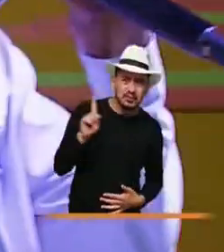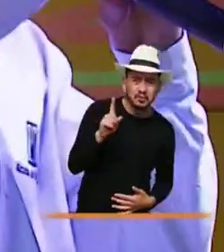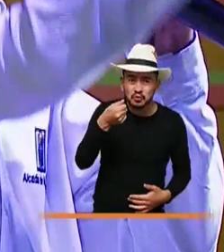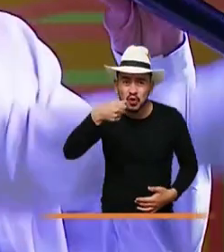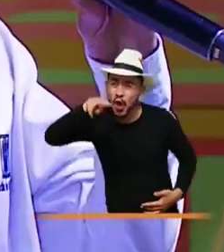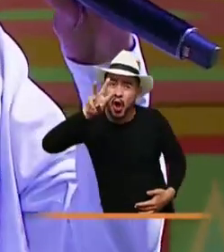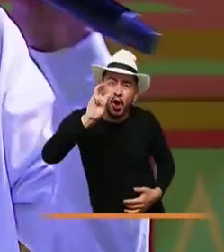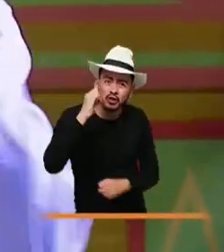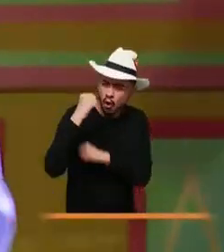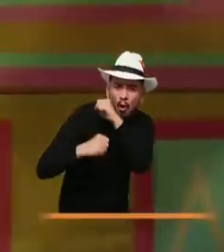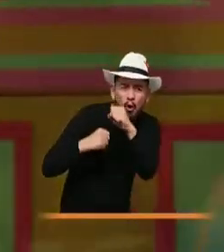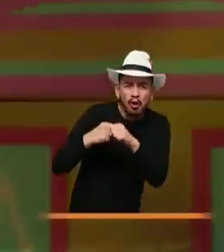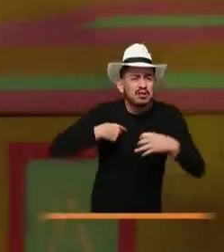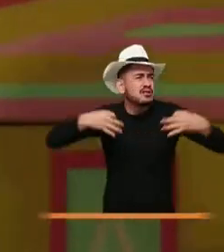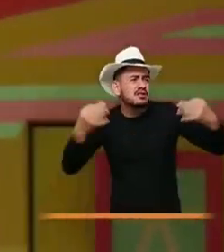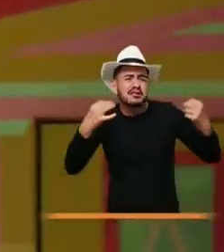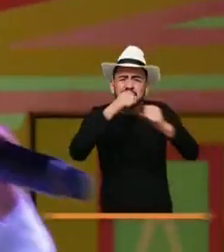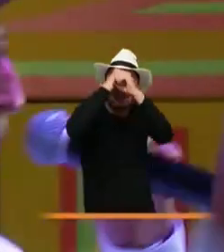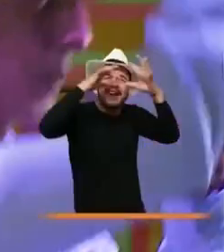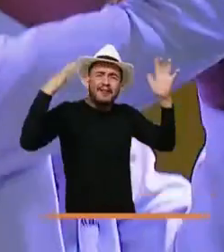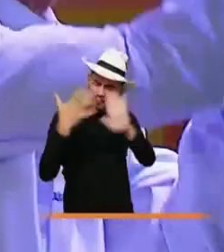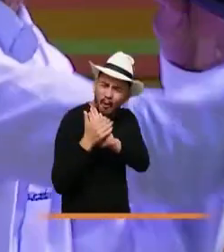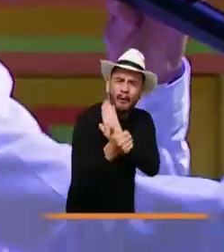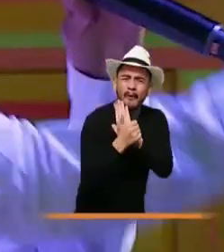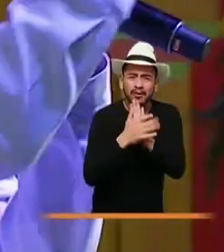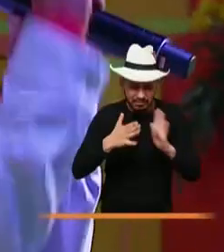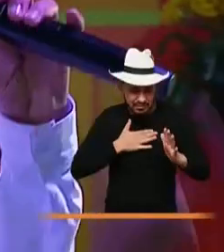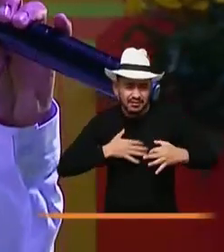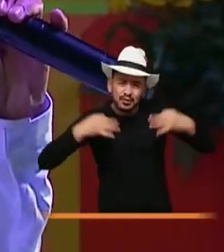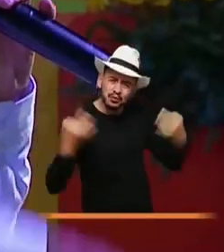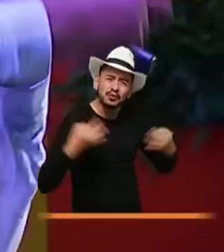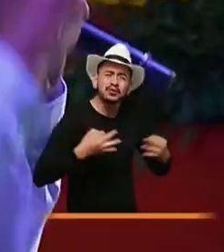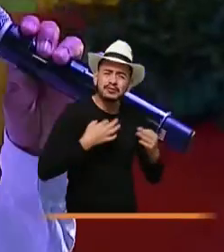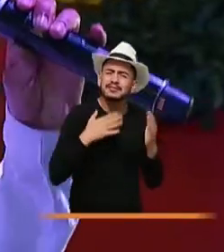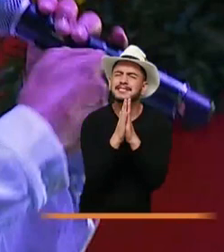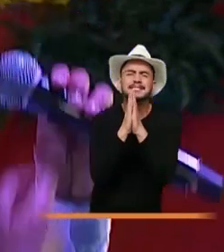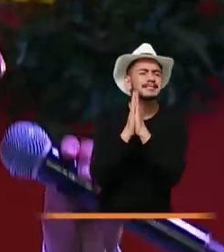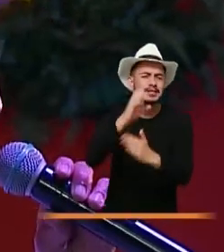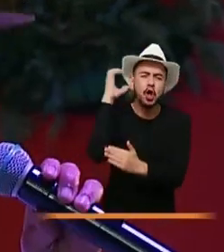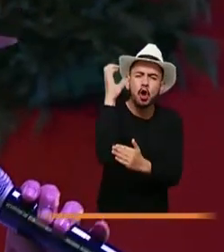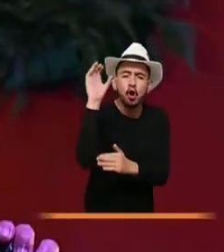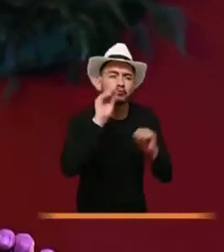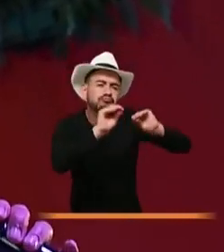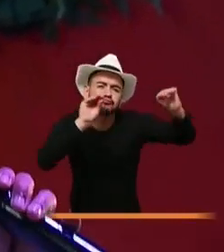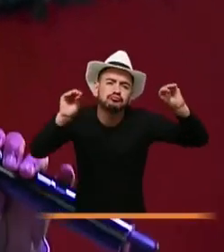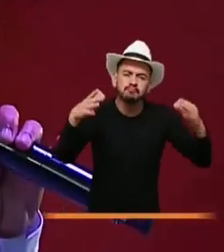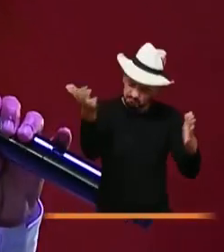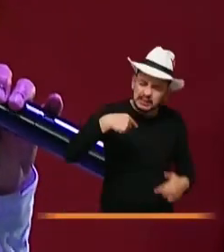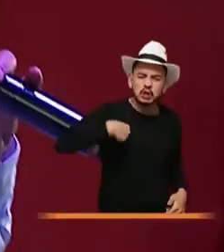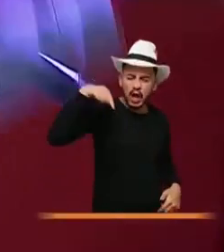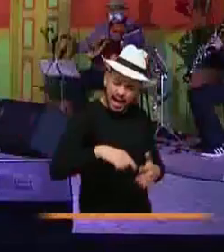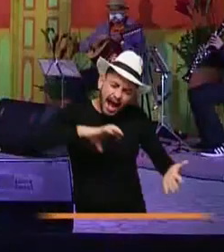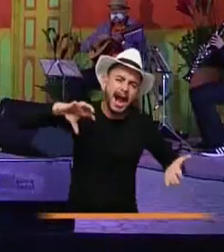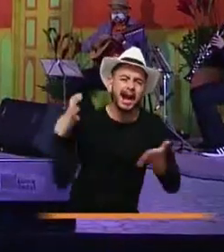ya mi talento conmigo y le prometo con los días que este año si es el